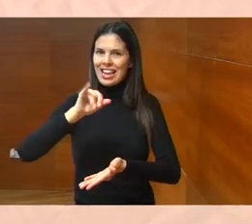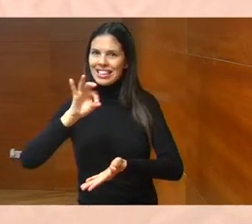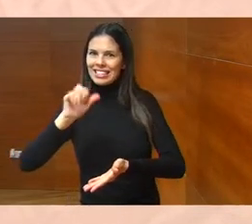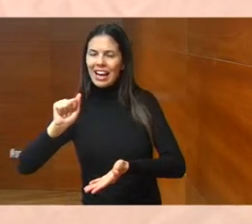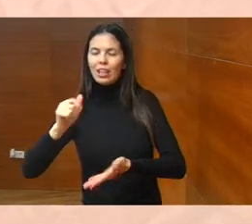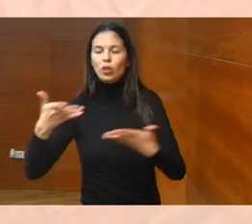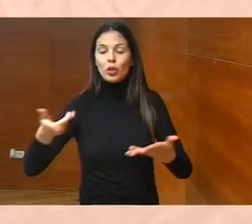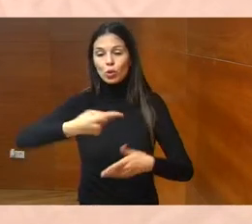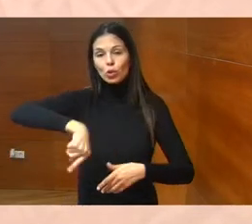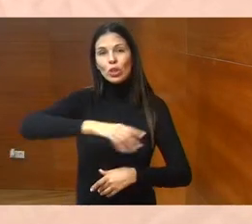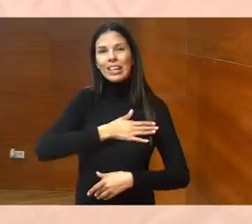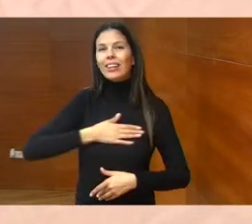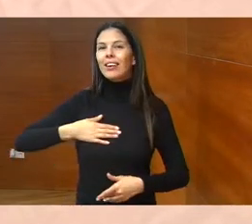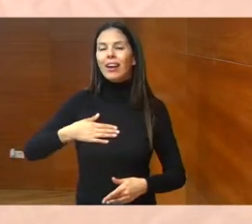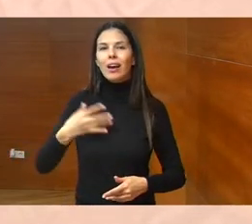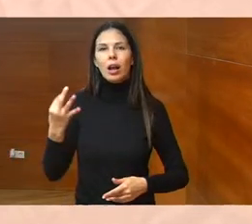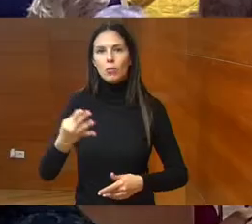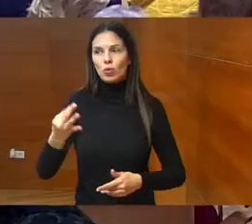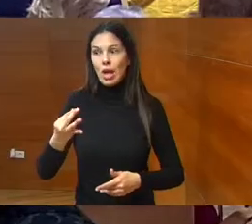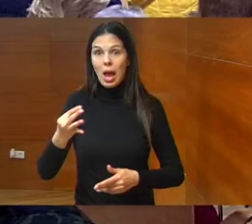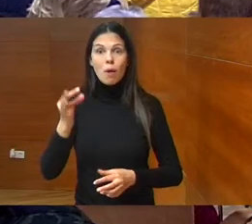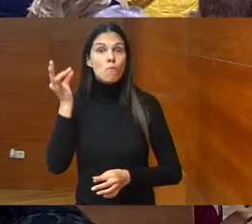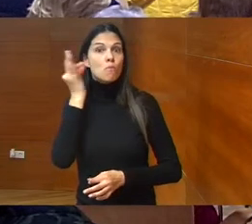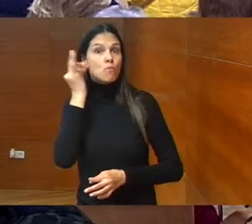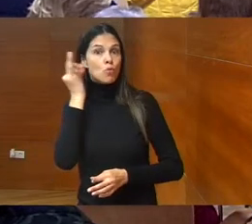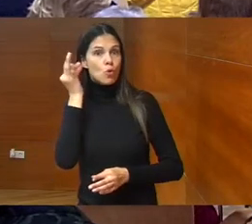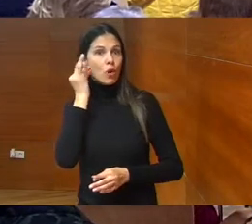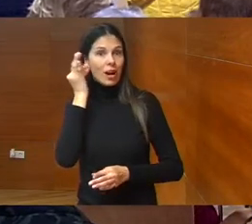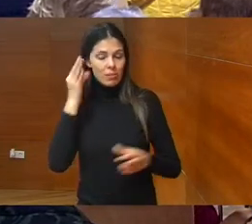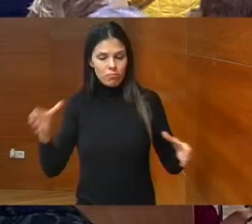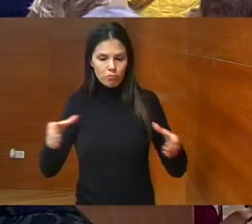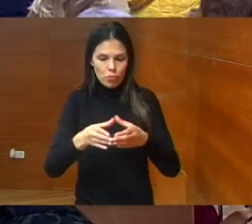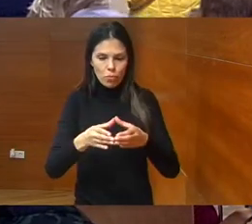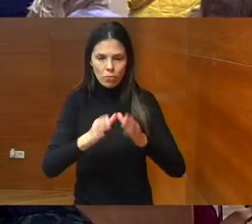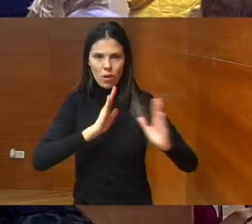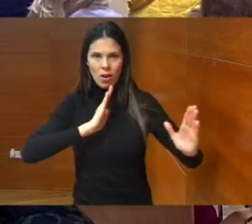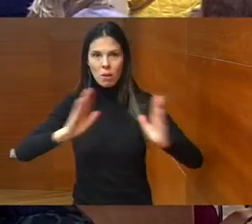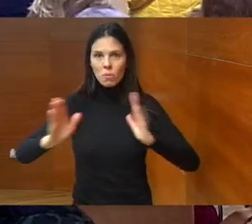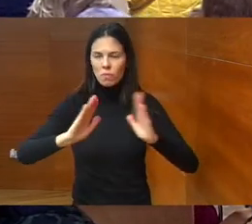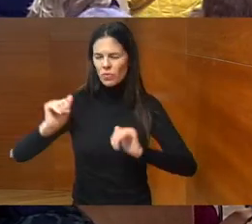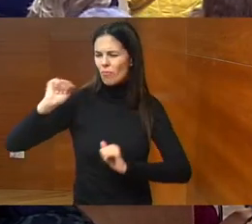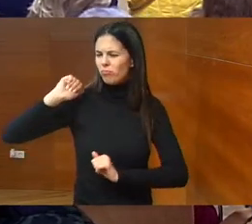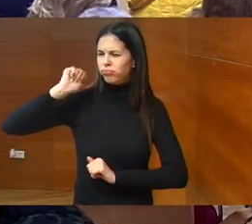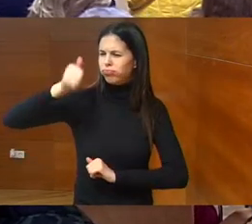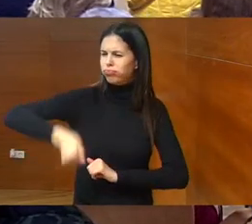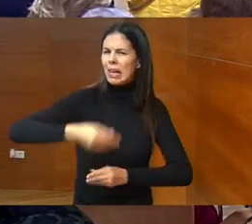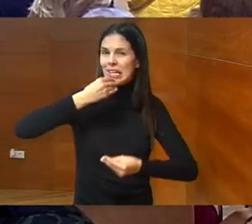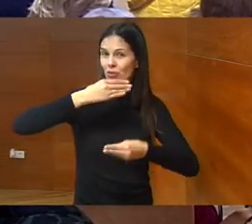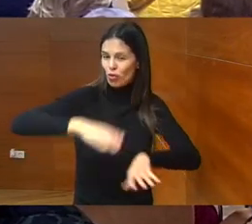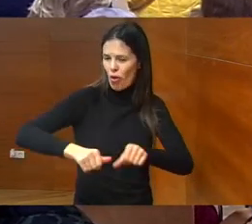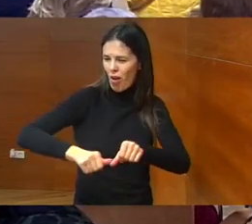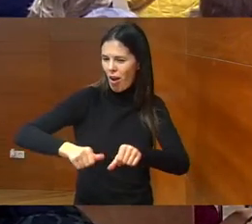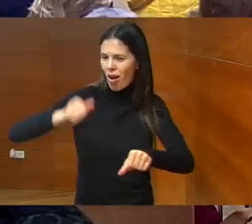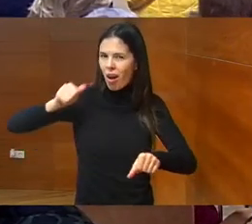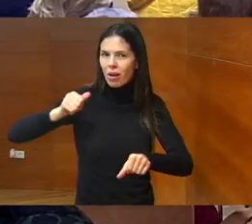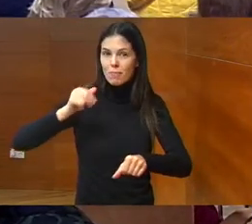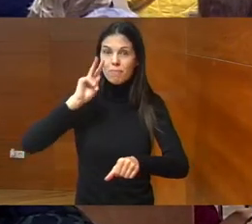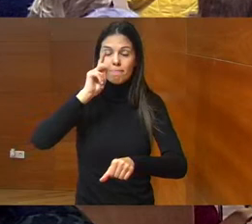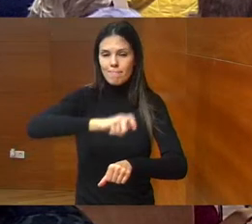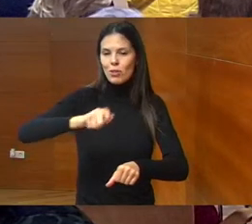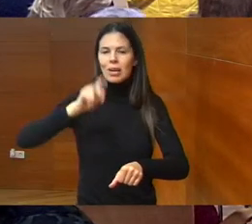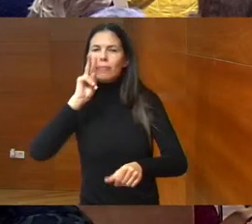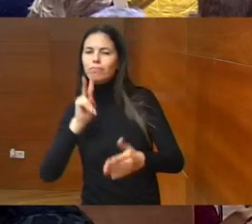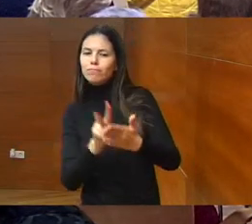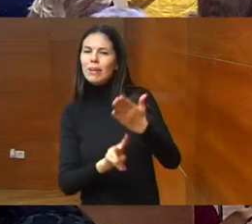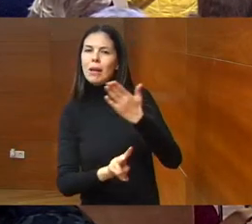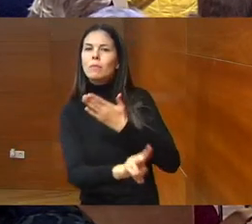que pretendemos es que estas mujeres que durante todos los sanos toda historia estuvieron invisibilizadas que empecemos